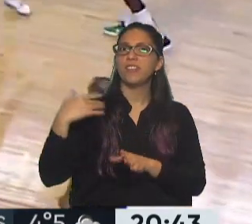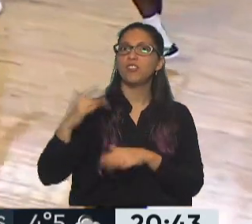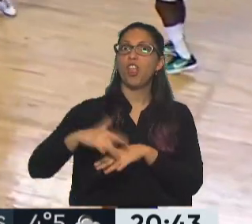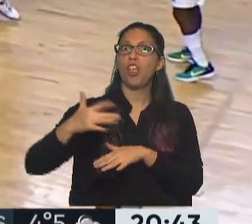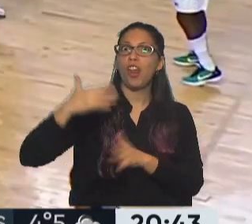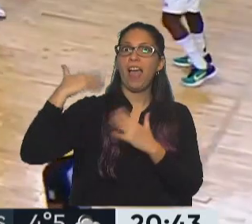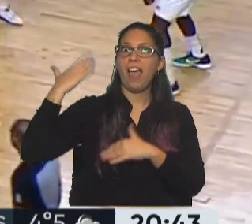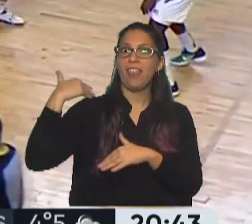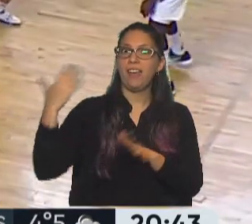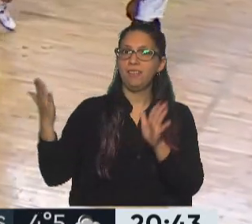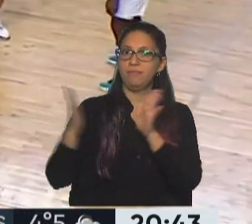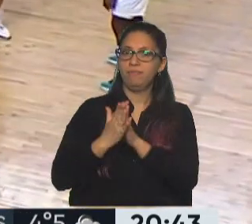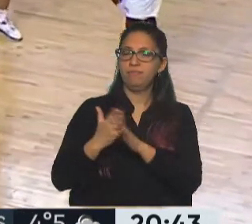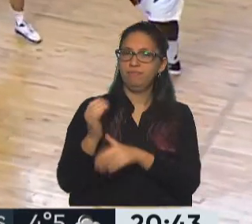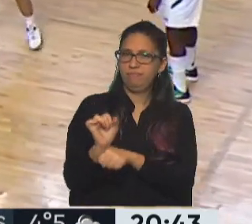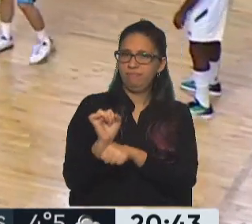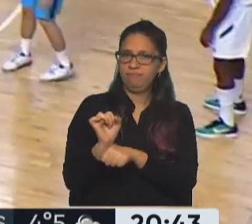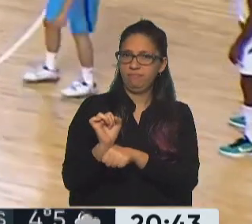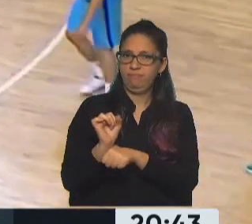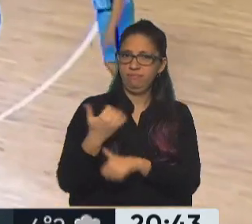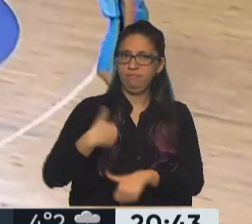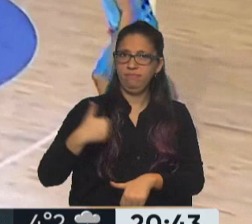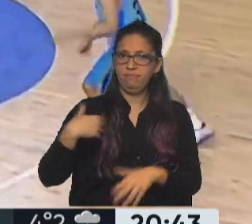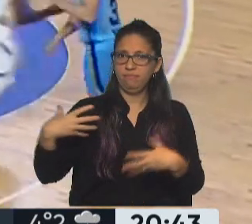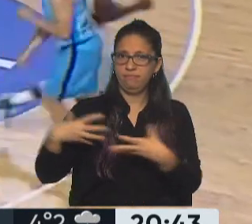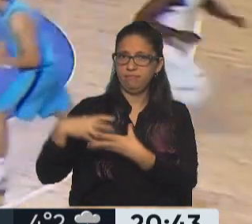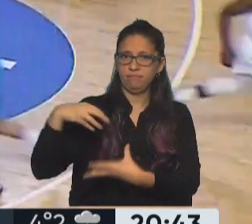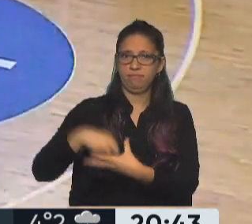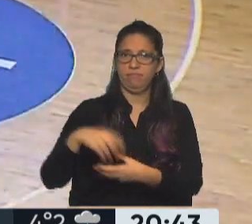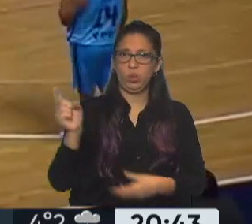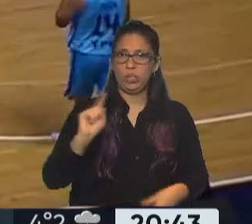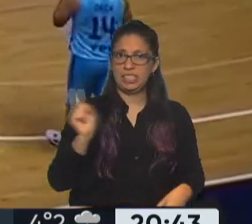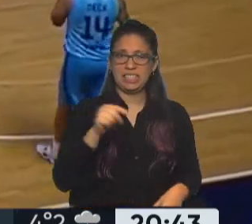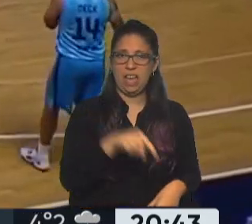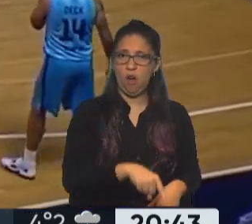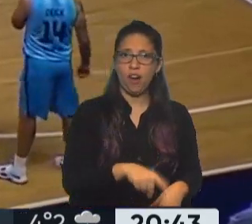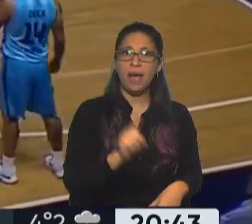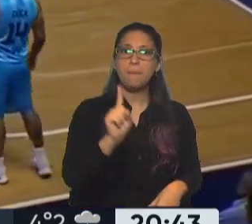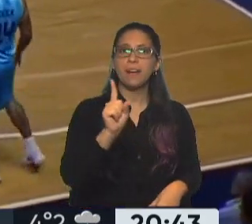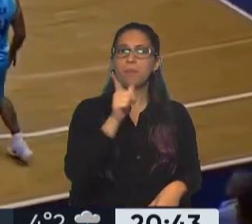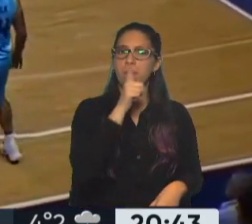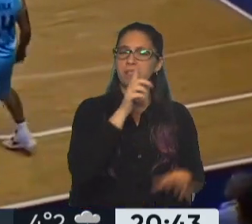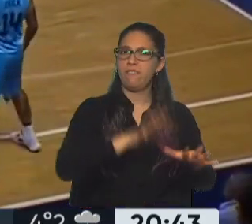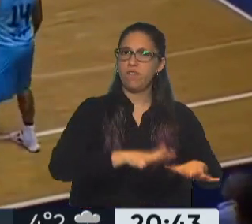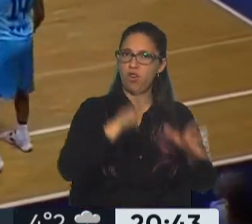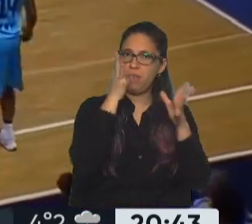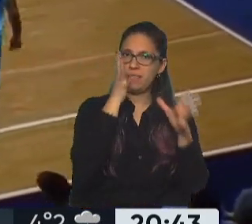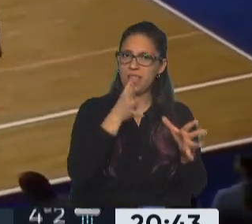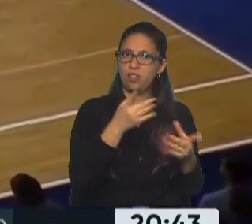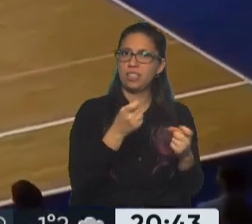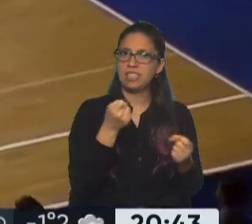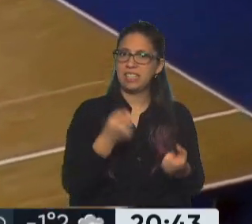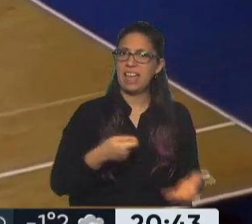él compartió justamente el con técnico y otros. Con todos, pero tampoco me parece que hay que trabajar. Hay